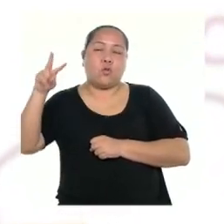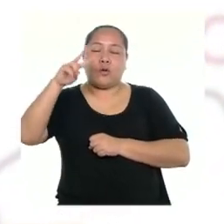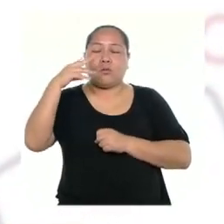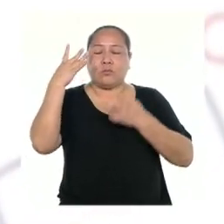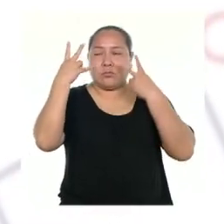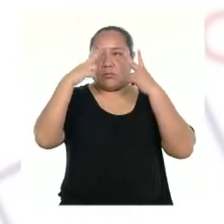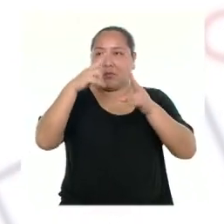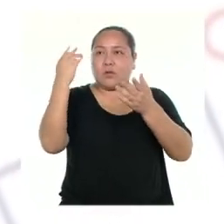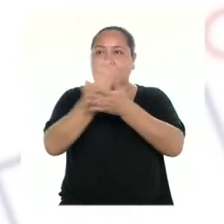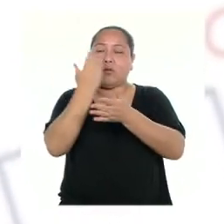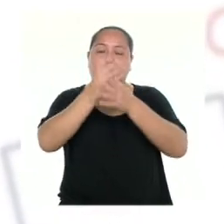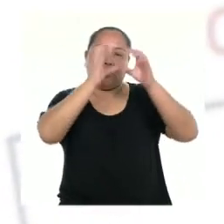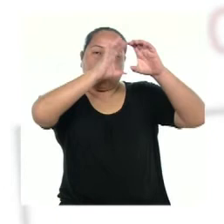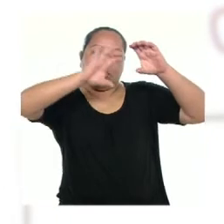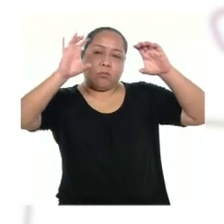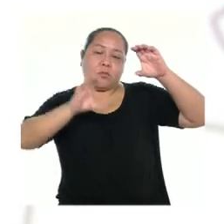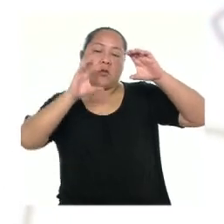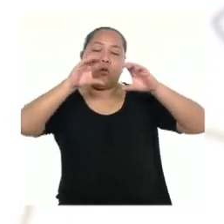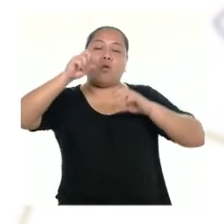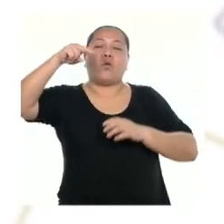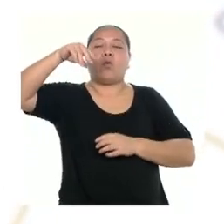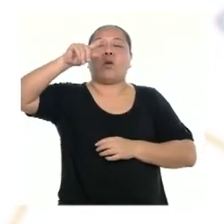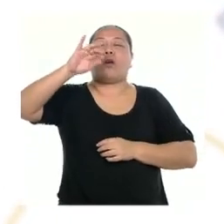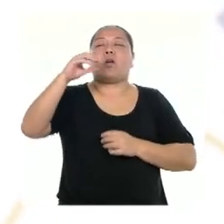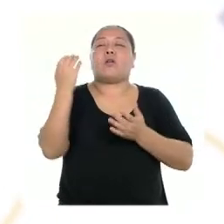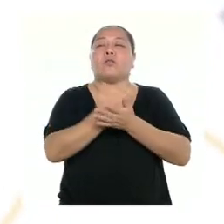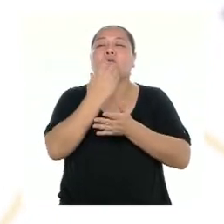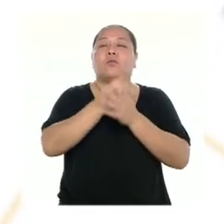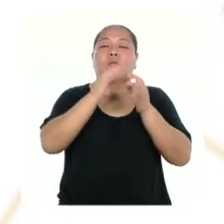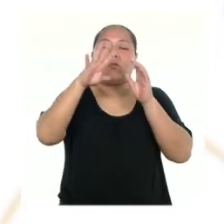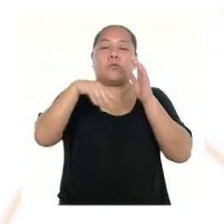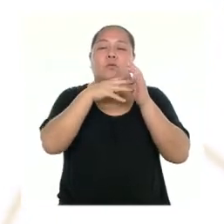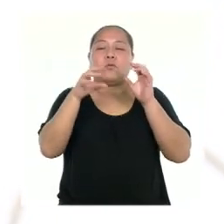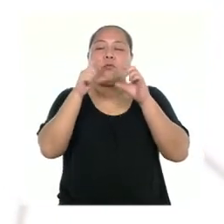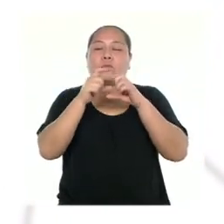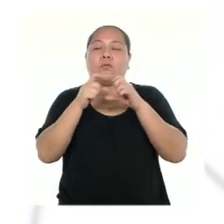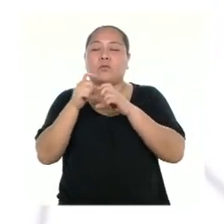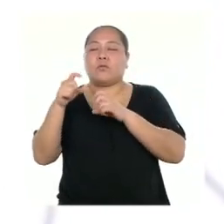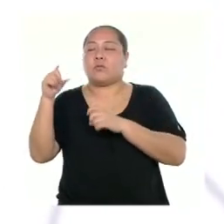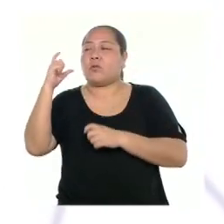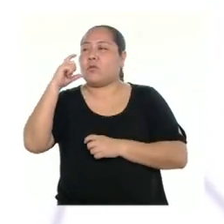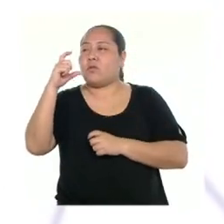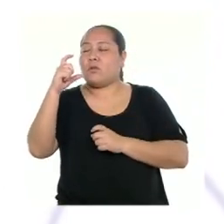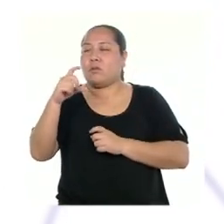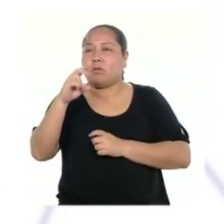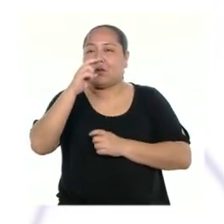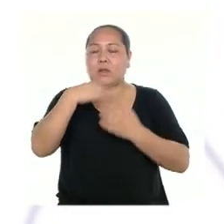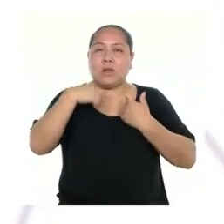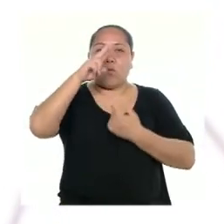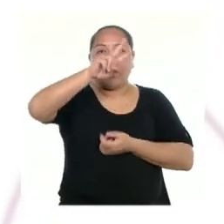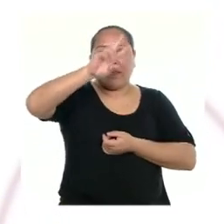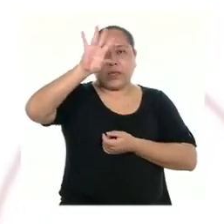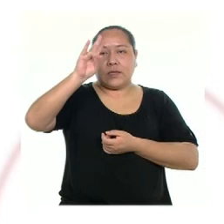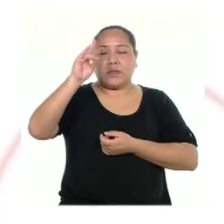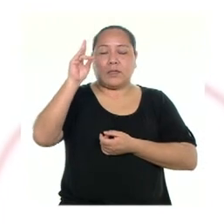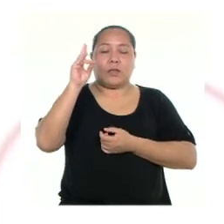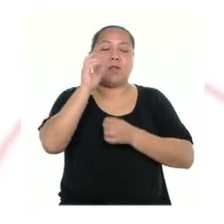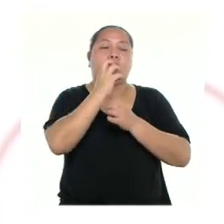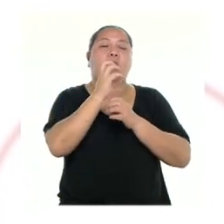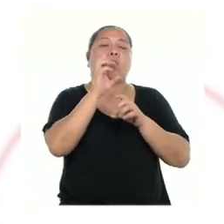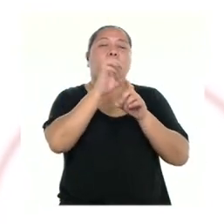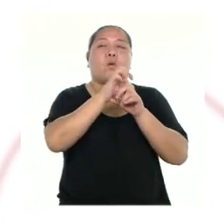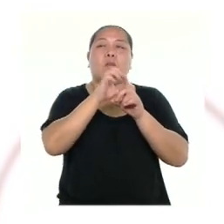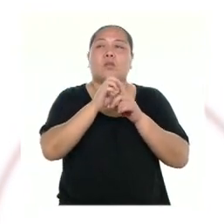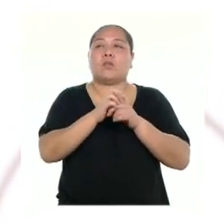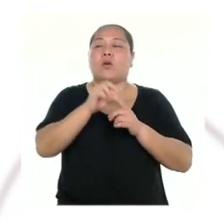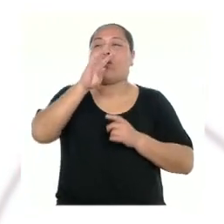nueva silueta de la cuenca con esta nueva cuadrícula. Con la cuadrícula anterior teníamos 27 cuadraditos de